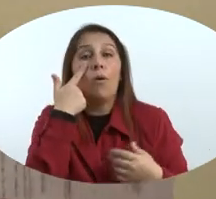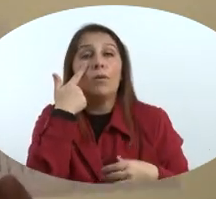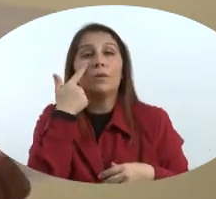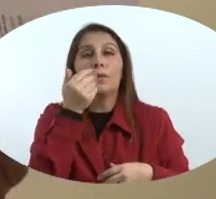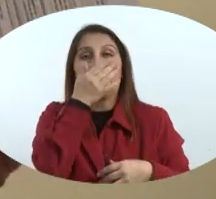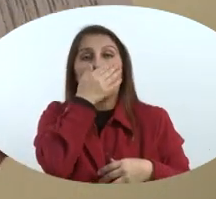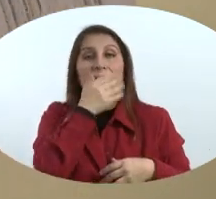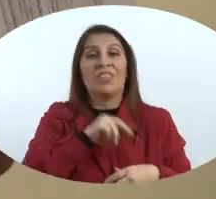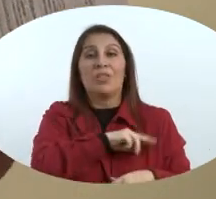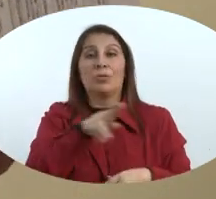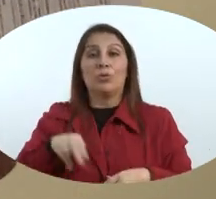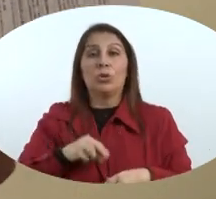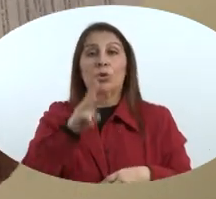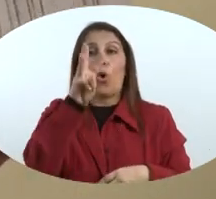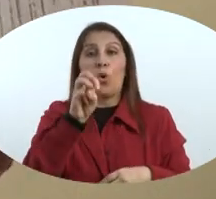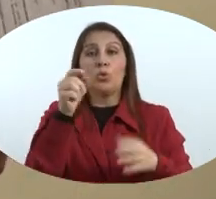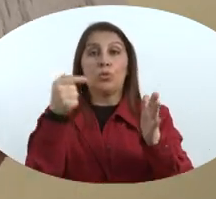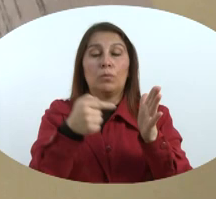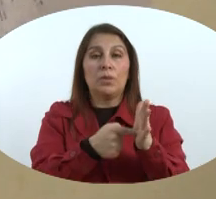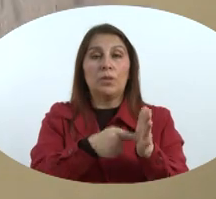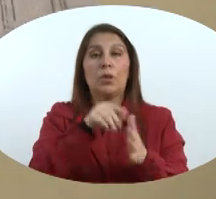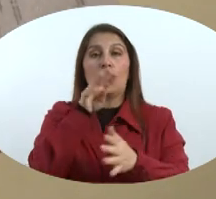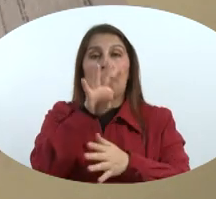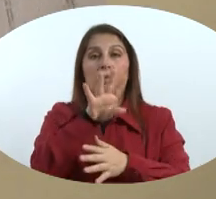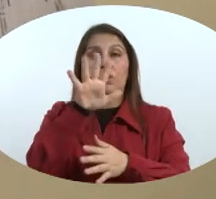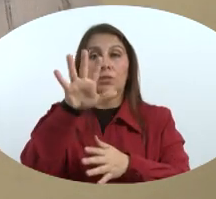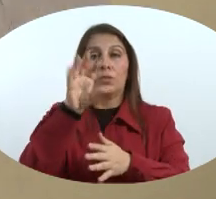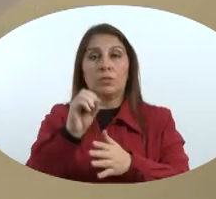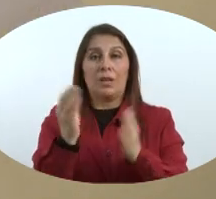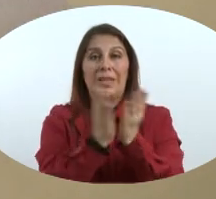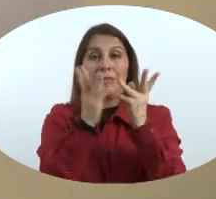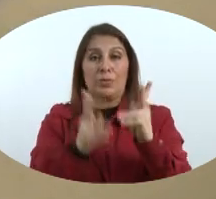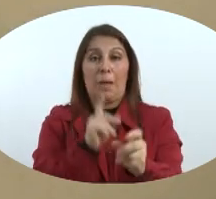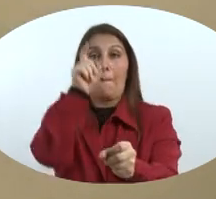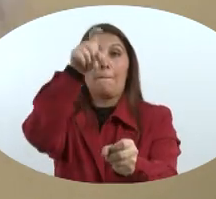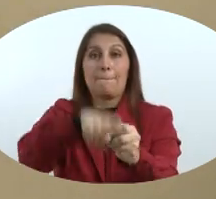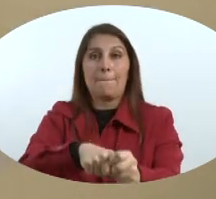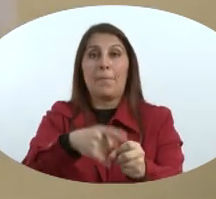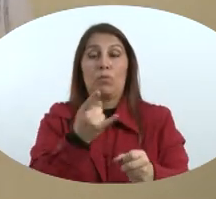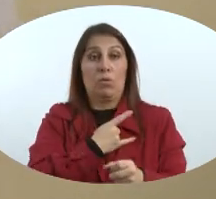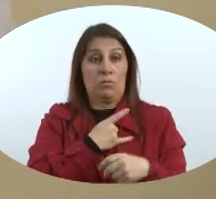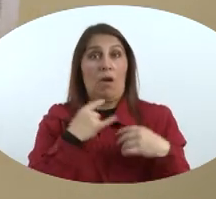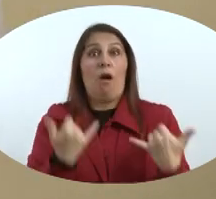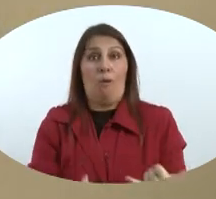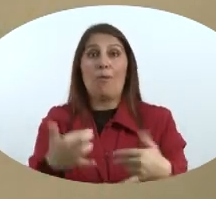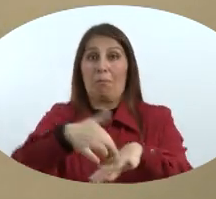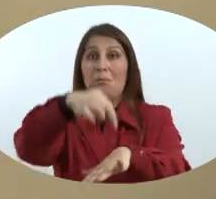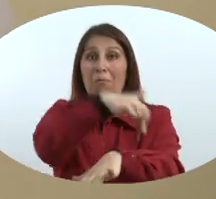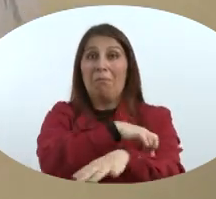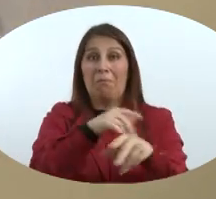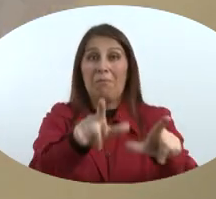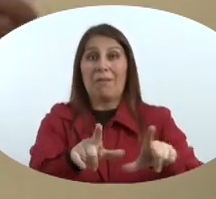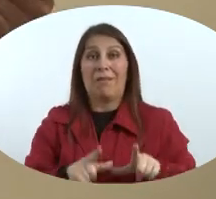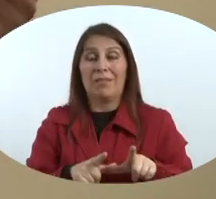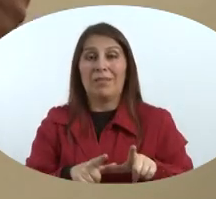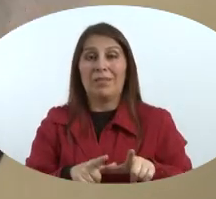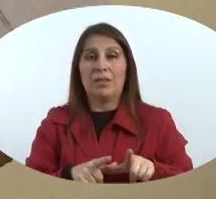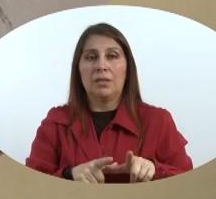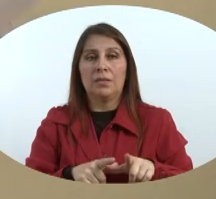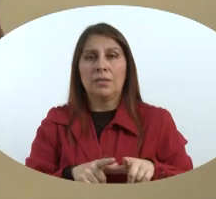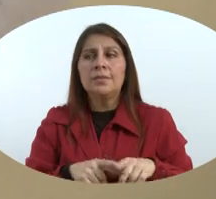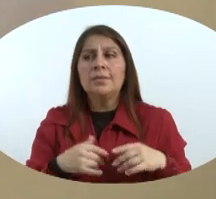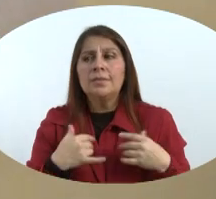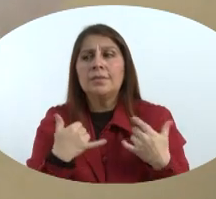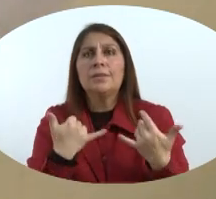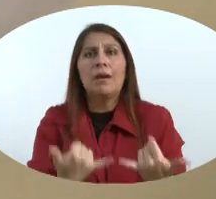que somos 8 mil 450 estudiantes matriculados en la universidad en pregrado y